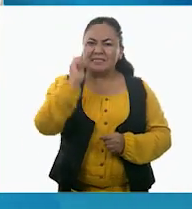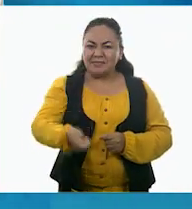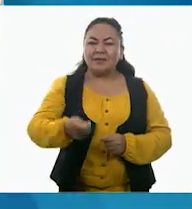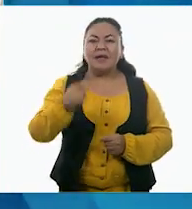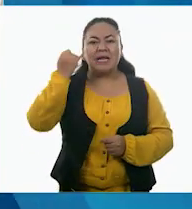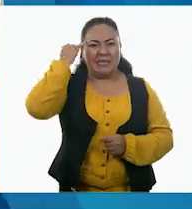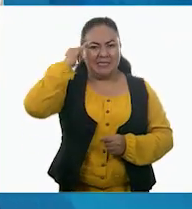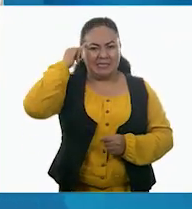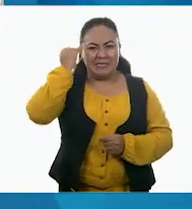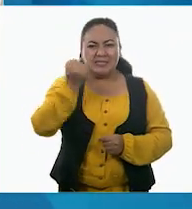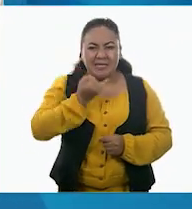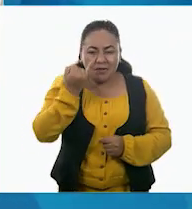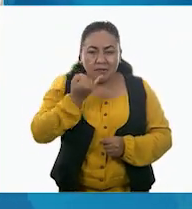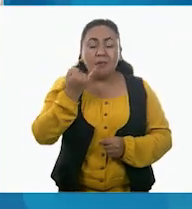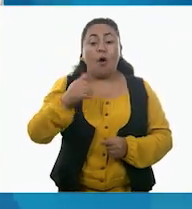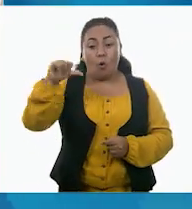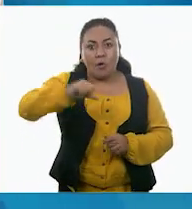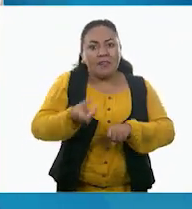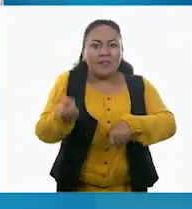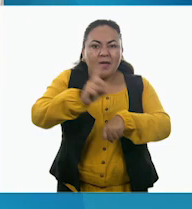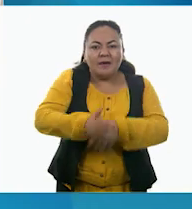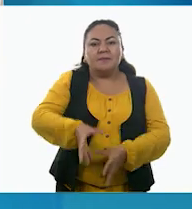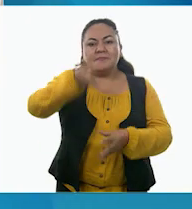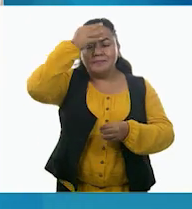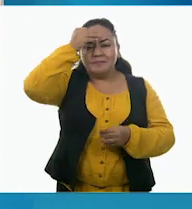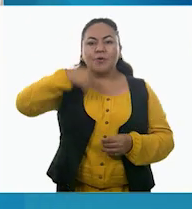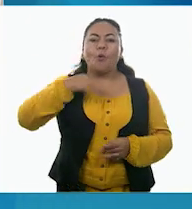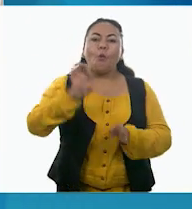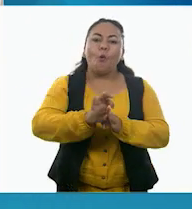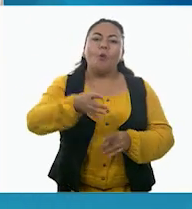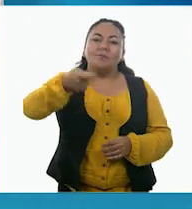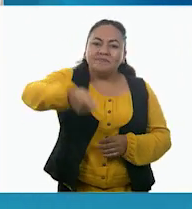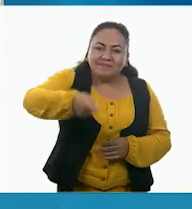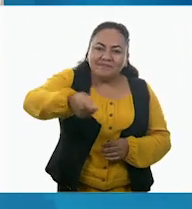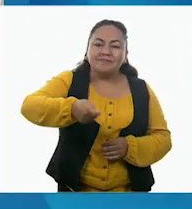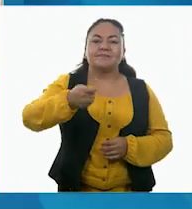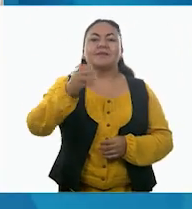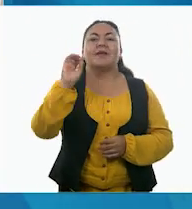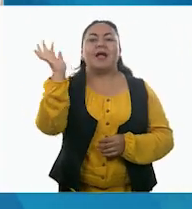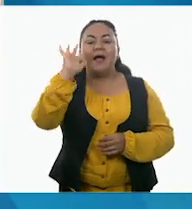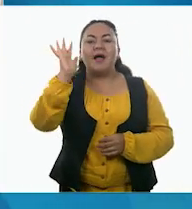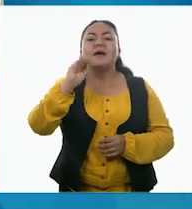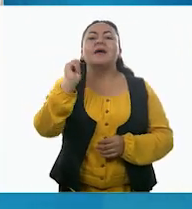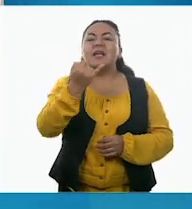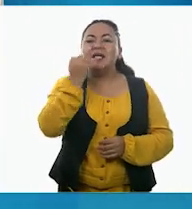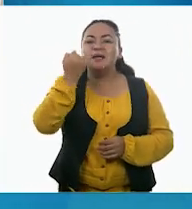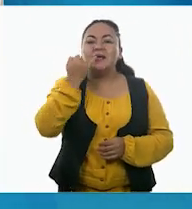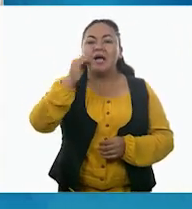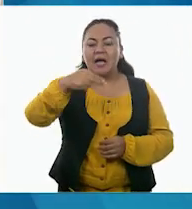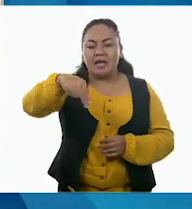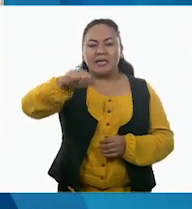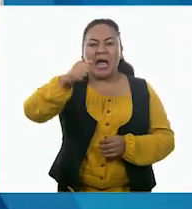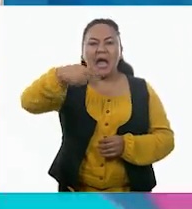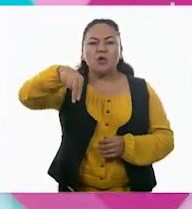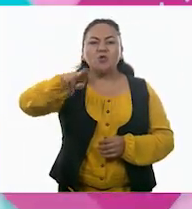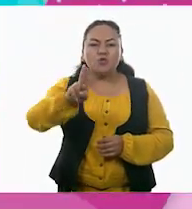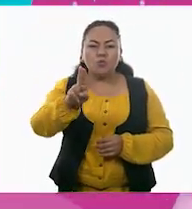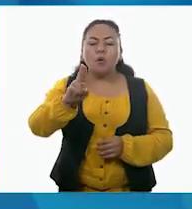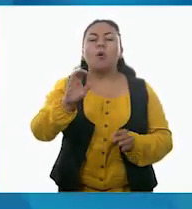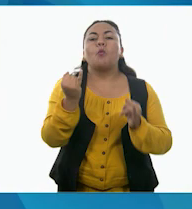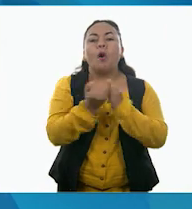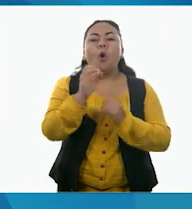lenguas indígenas, este día aprenderemos a saludarnos y despedirnos en lengua ñañú, también conocida como